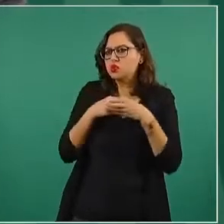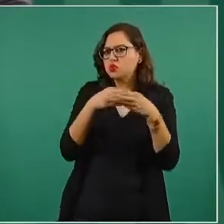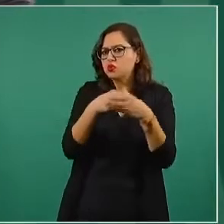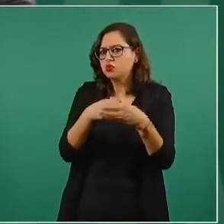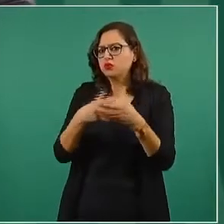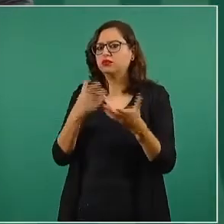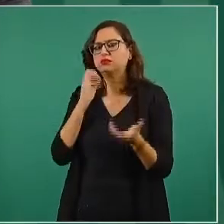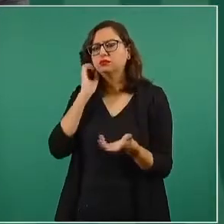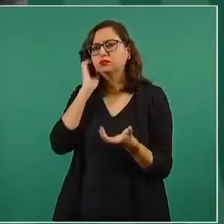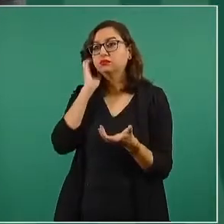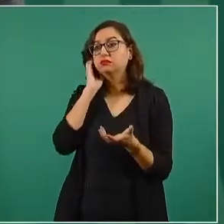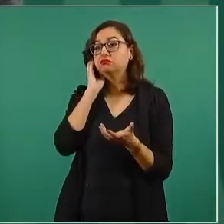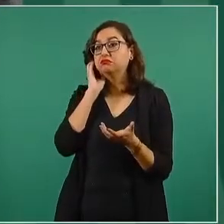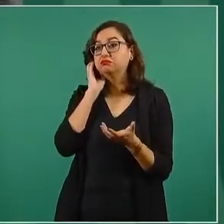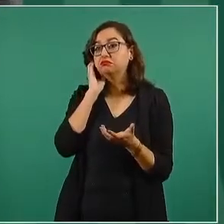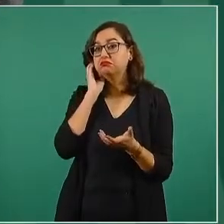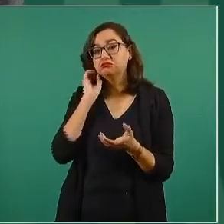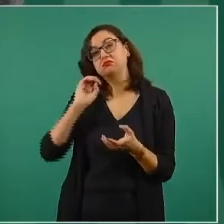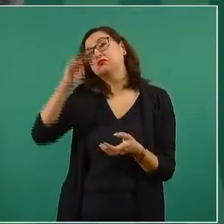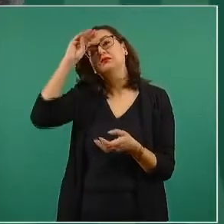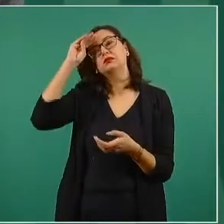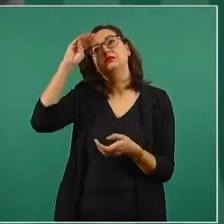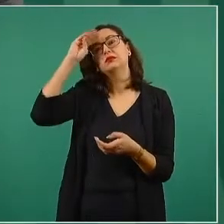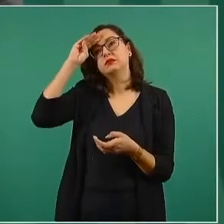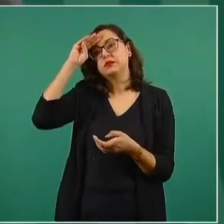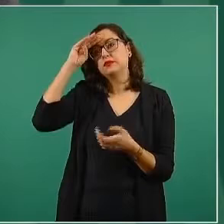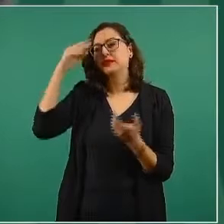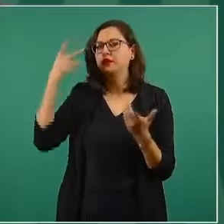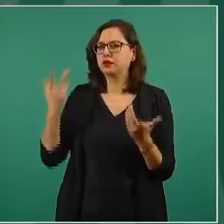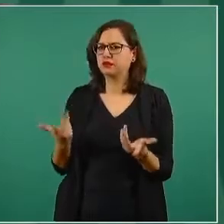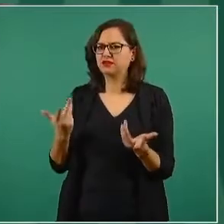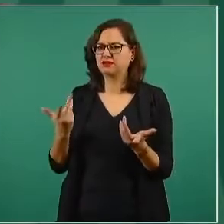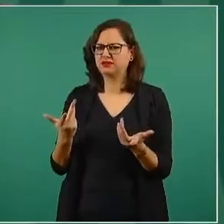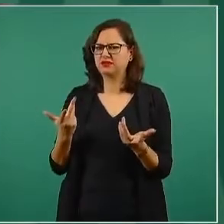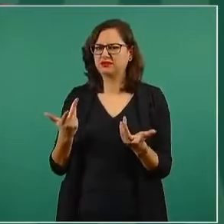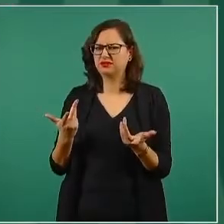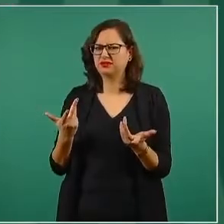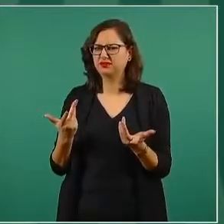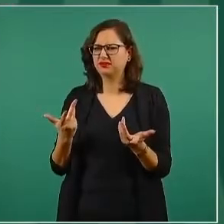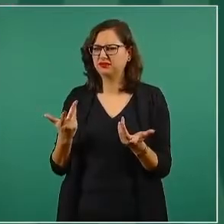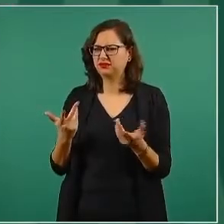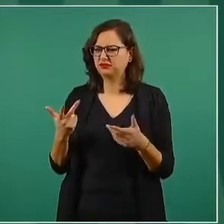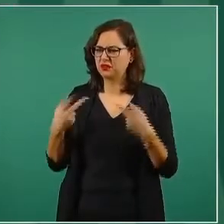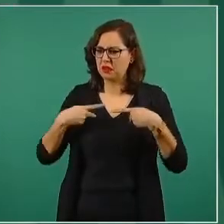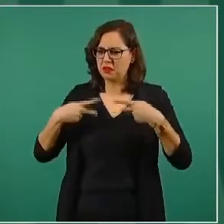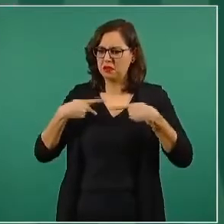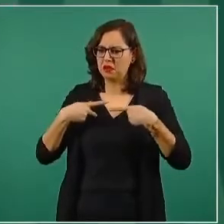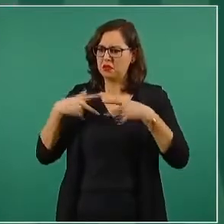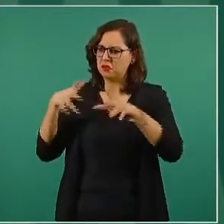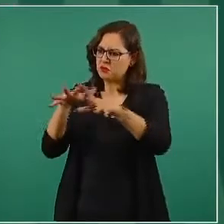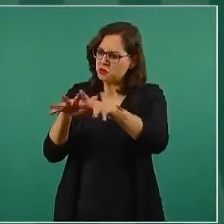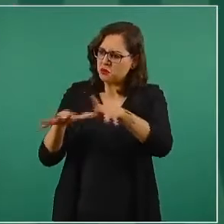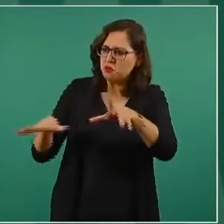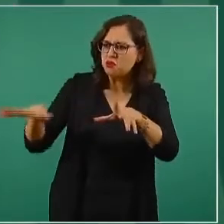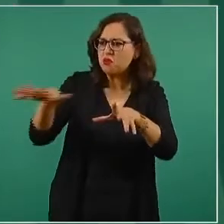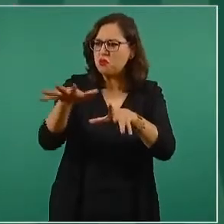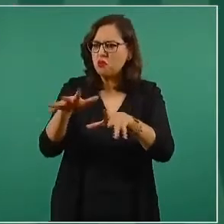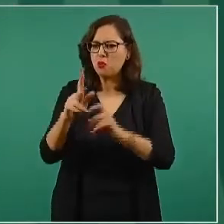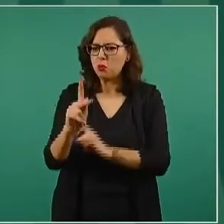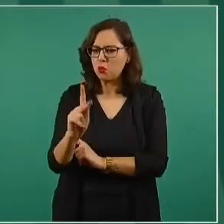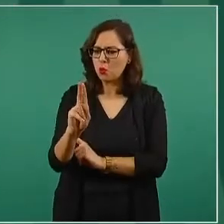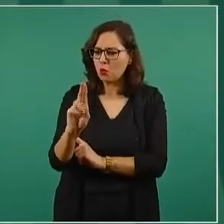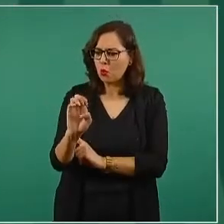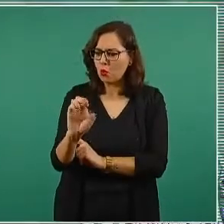porque uno podría decir, ¿por qué llaman sociedad civil a lo que antes era pueblo?